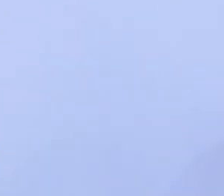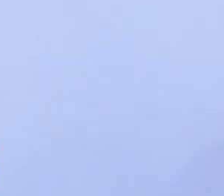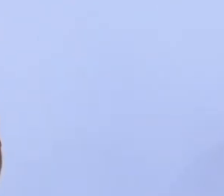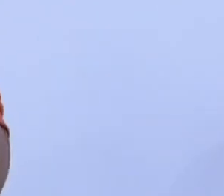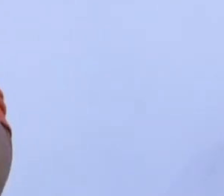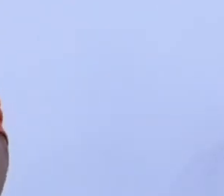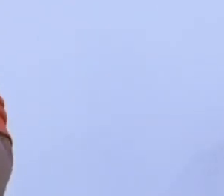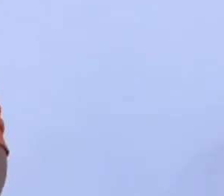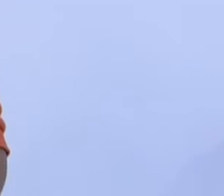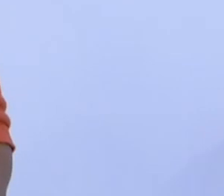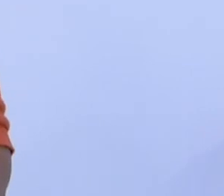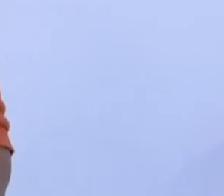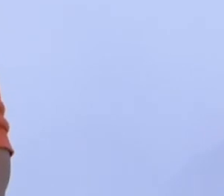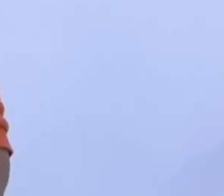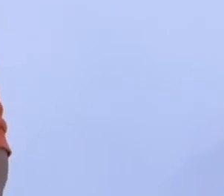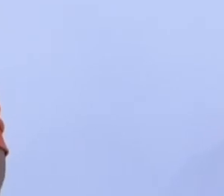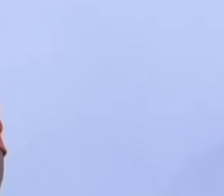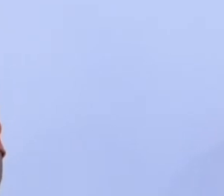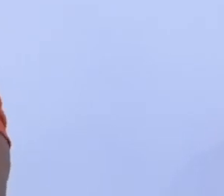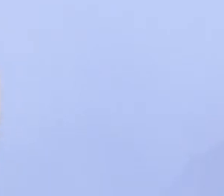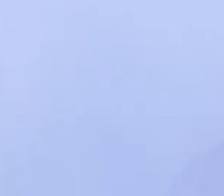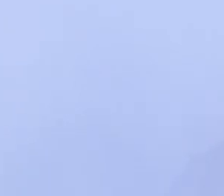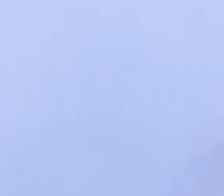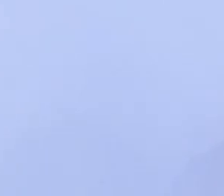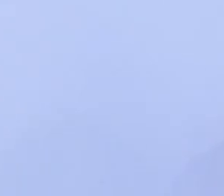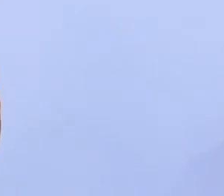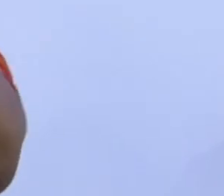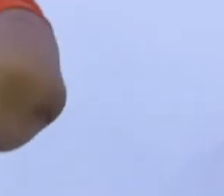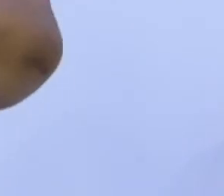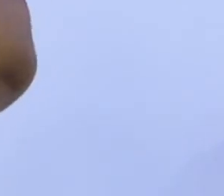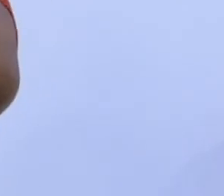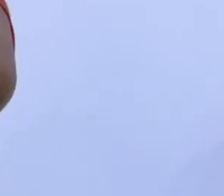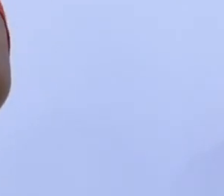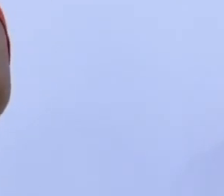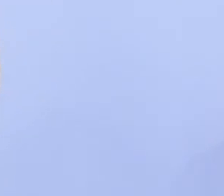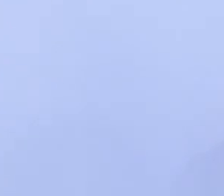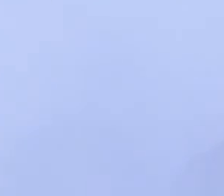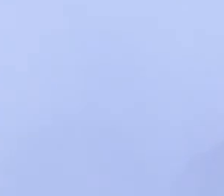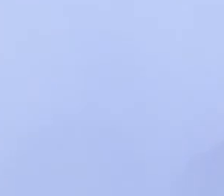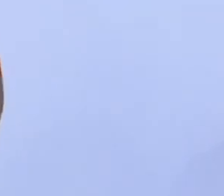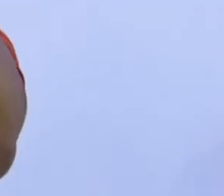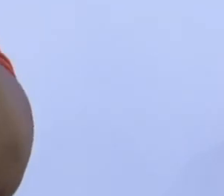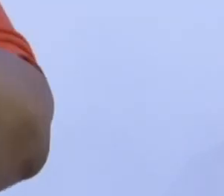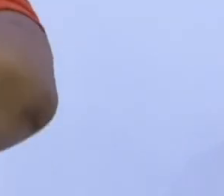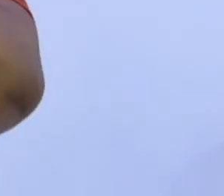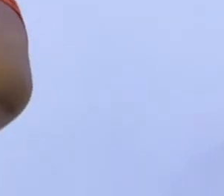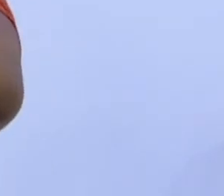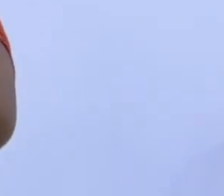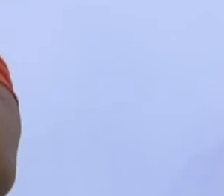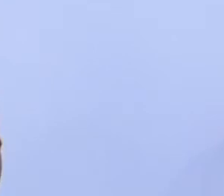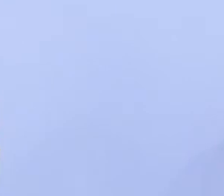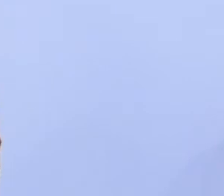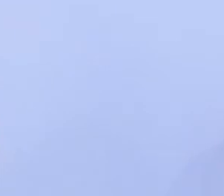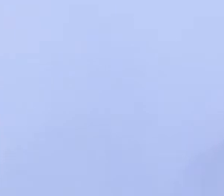Hola familia, el día de hoy las palabras claves son las siguientes: organizar el tiempo,